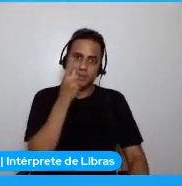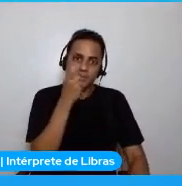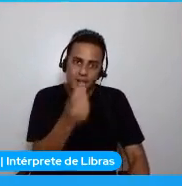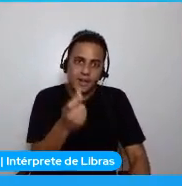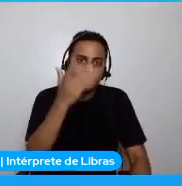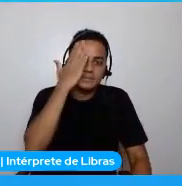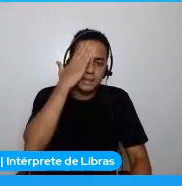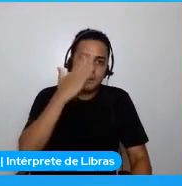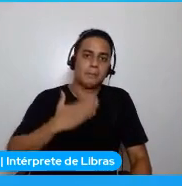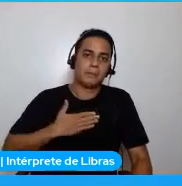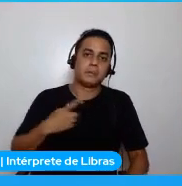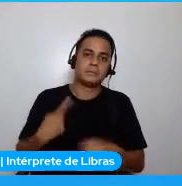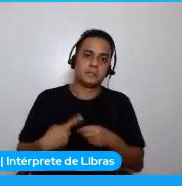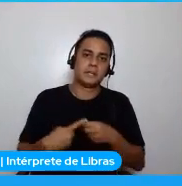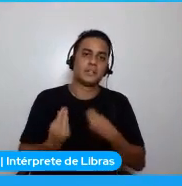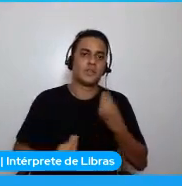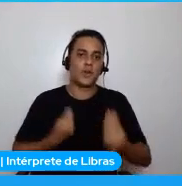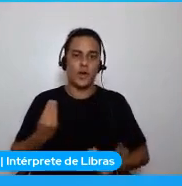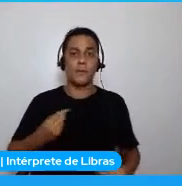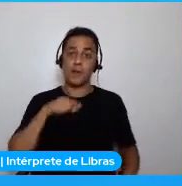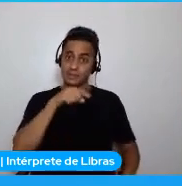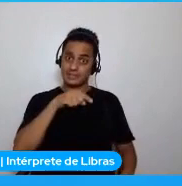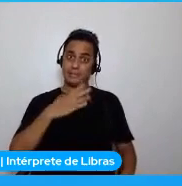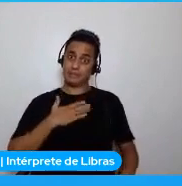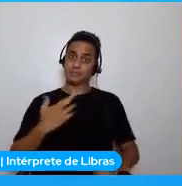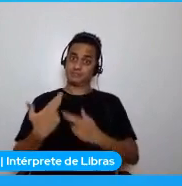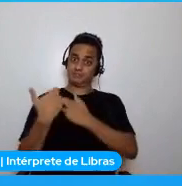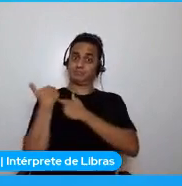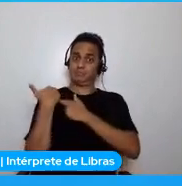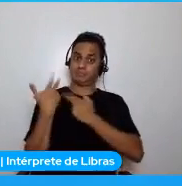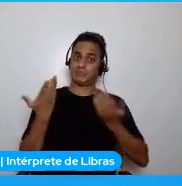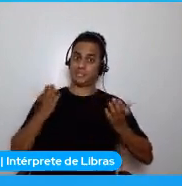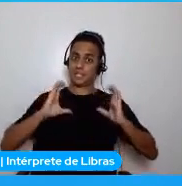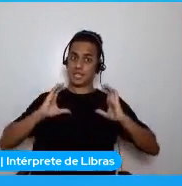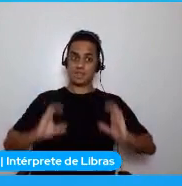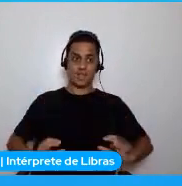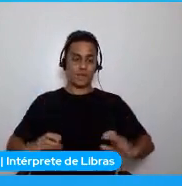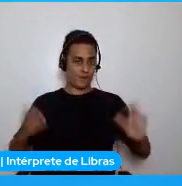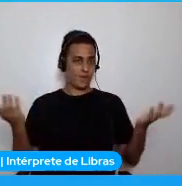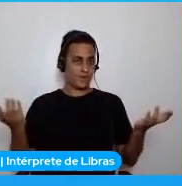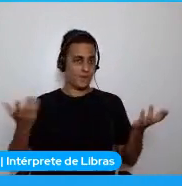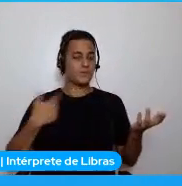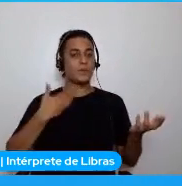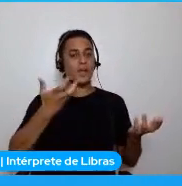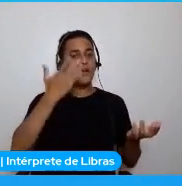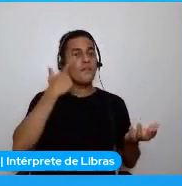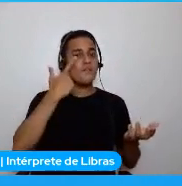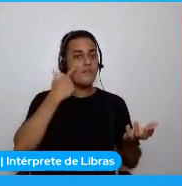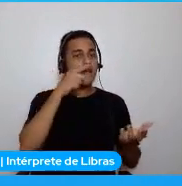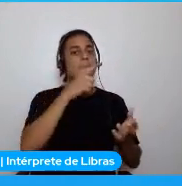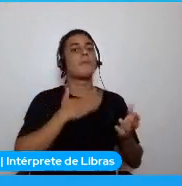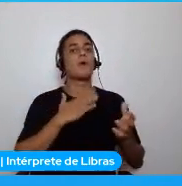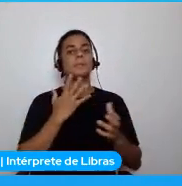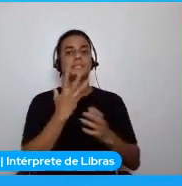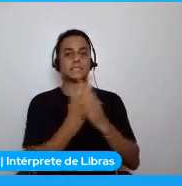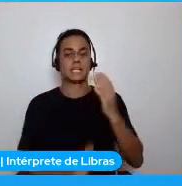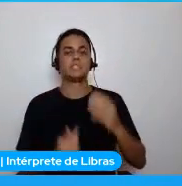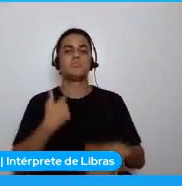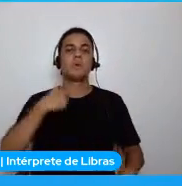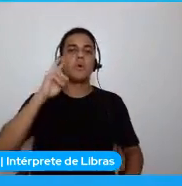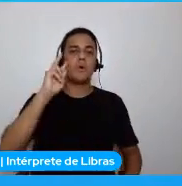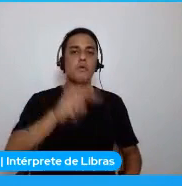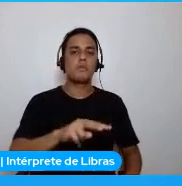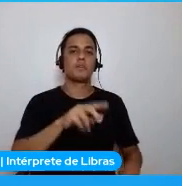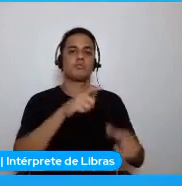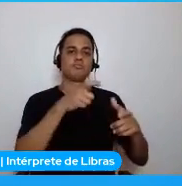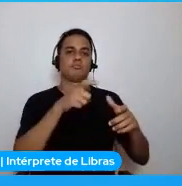ciudad. Eso es la auditoría ciudadana. Me interesa mucho saber qué sucede en mi ciudad. Entonces yo hago un filtro por el cantón Guayaquil y empiezo a